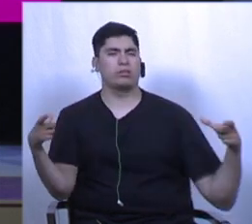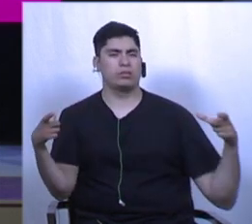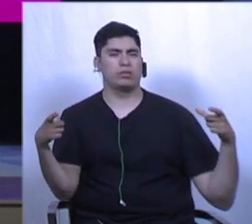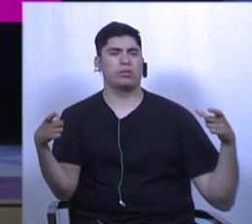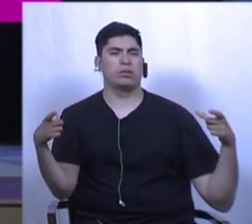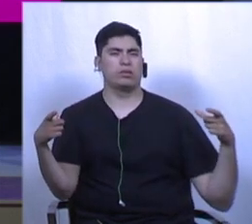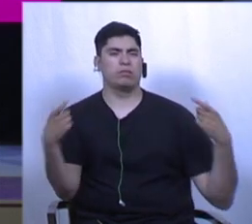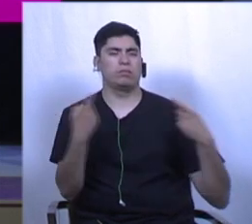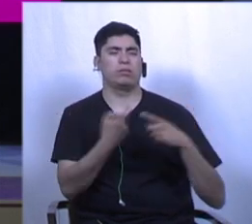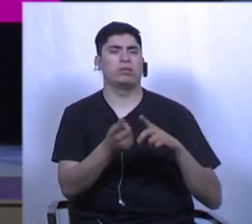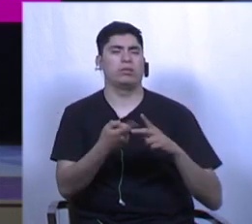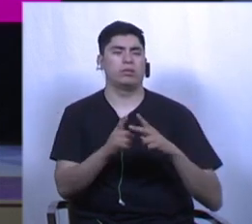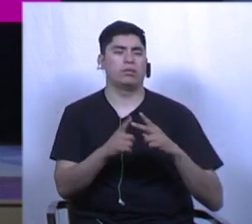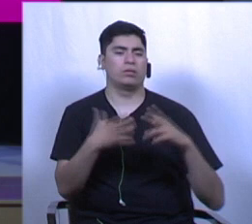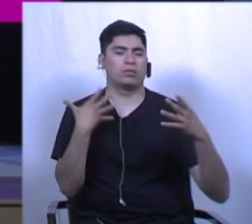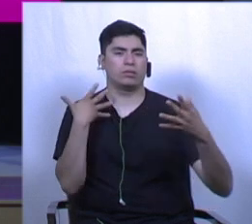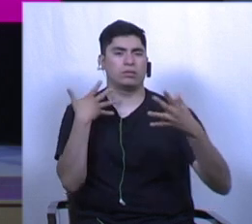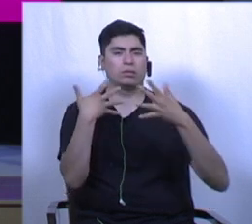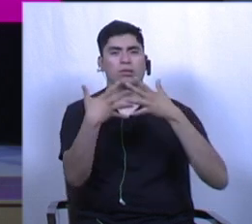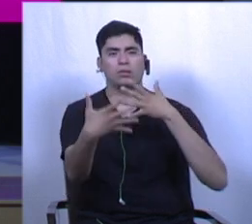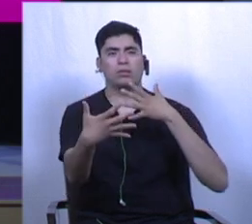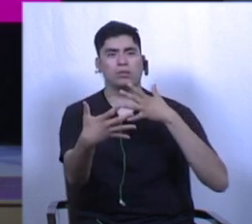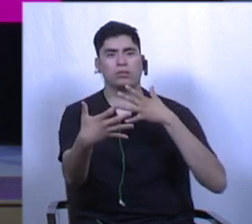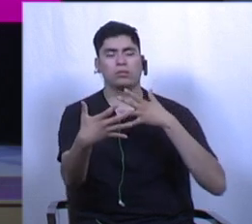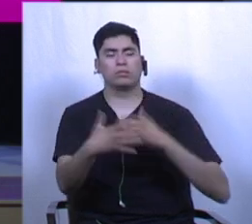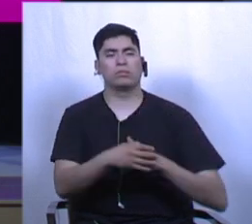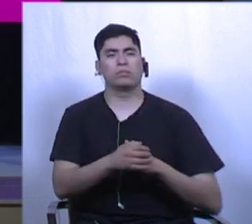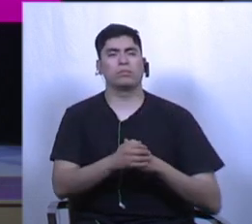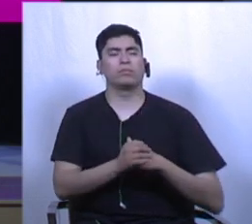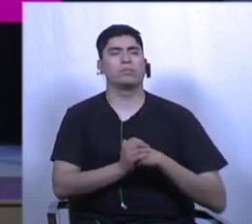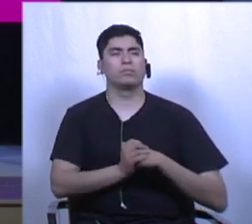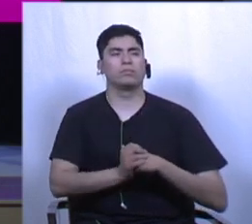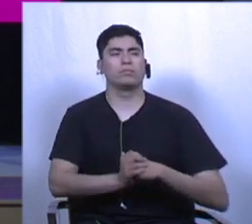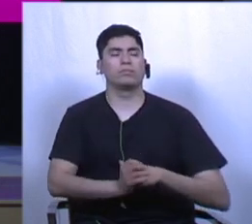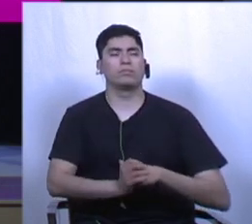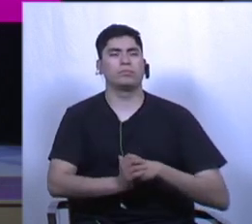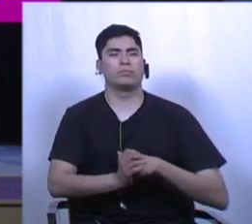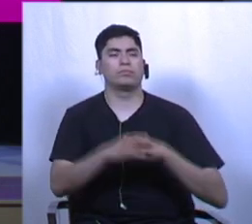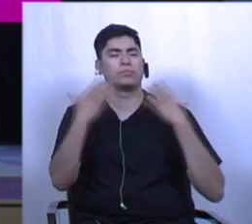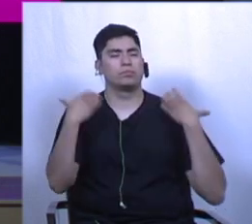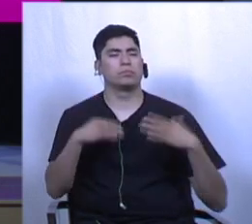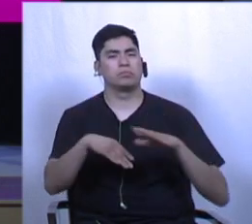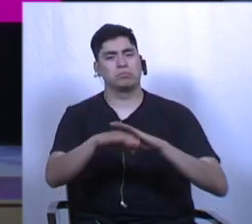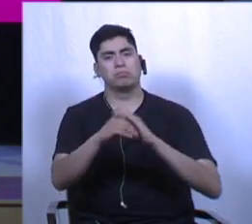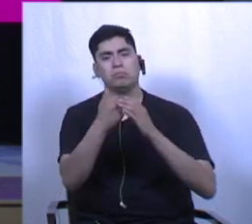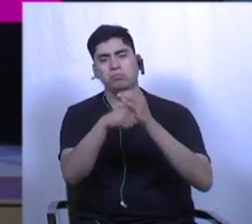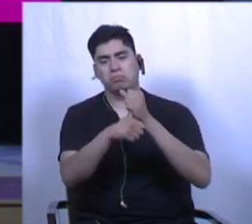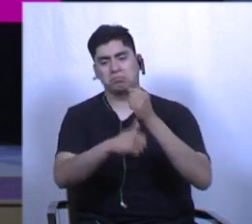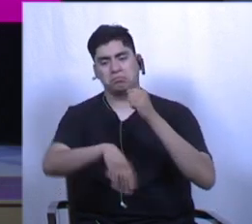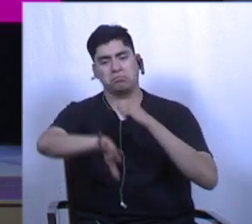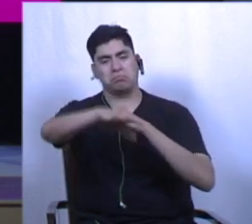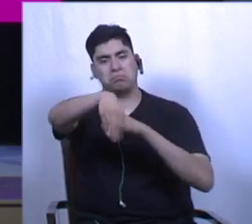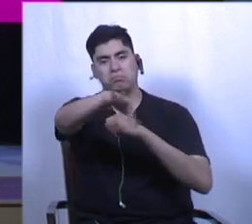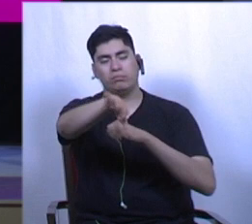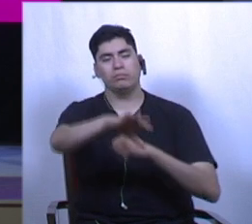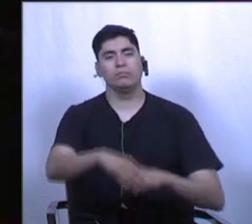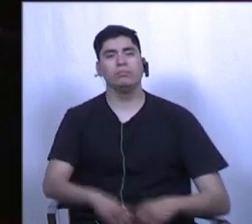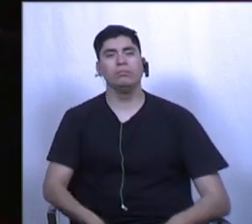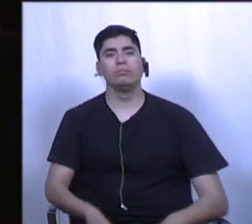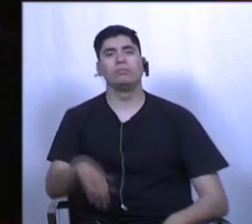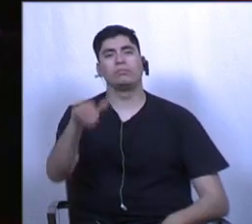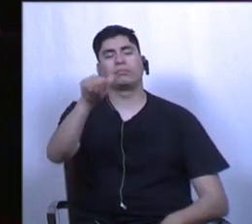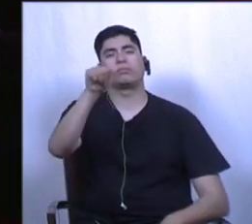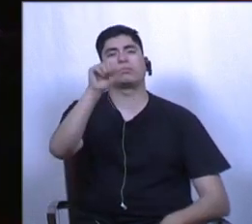elementos que transmiten material de desecho de los seres humanos por varios kilómetros, se pueden justamente volver un elemento